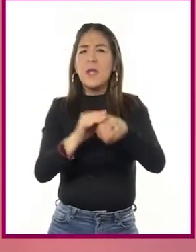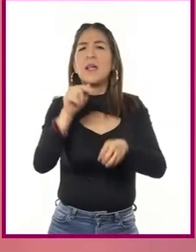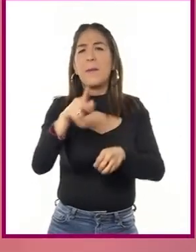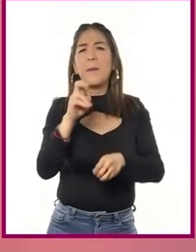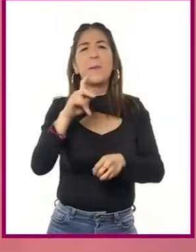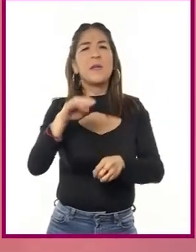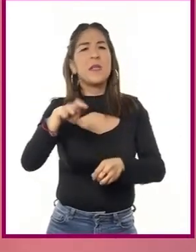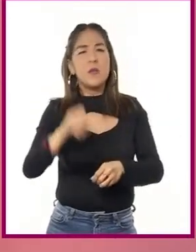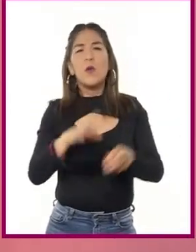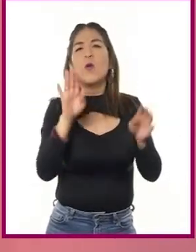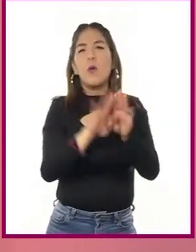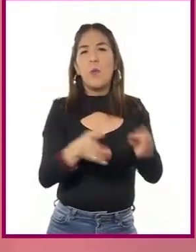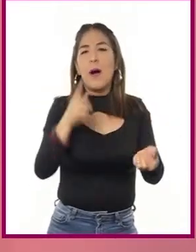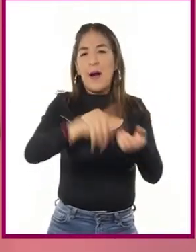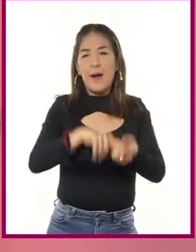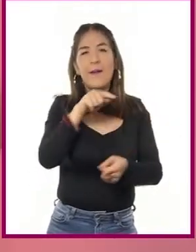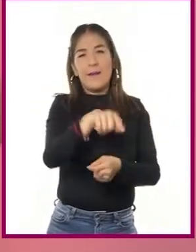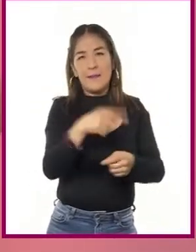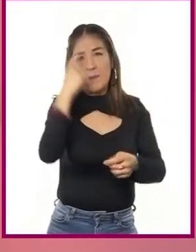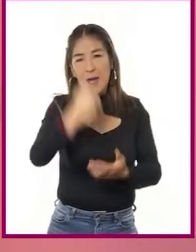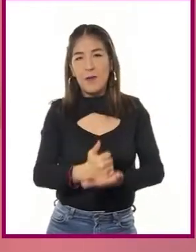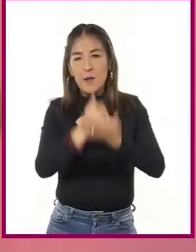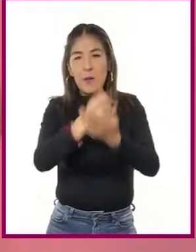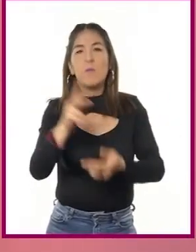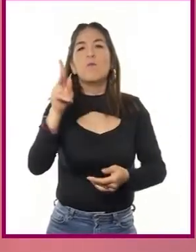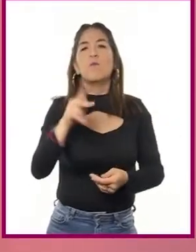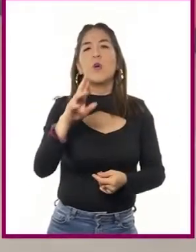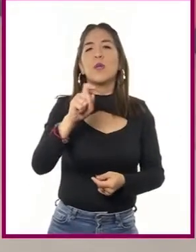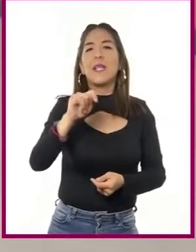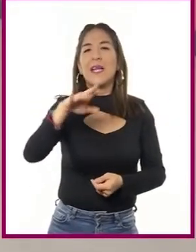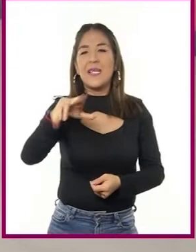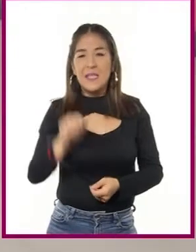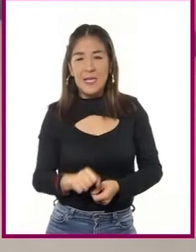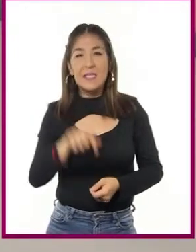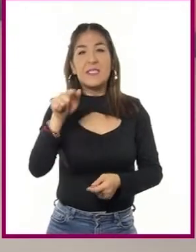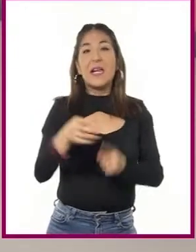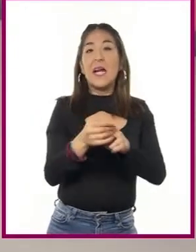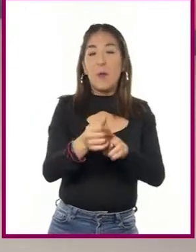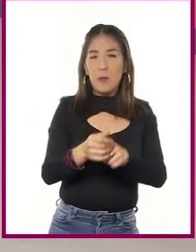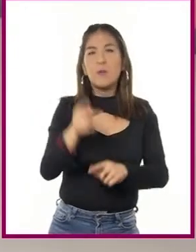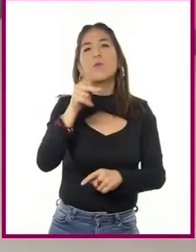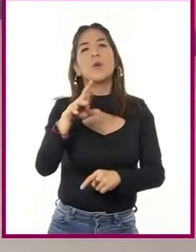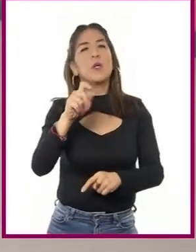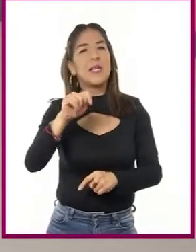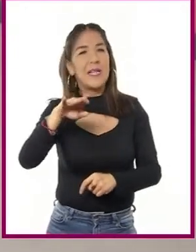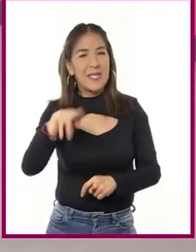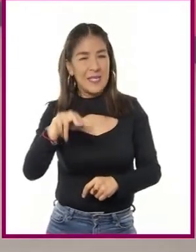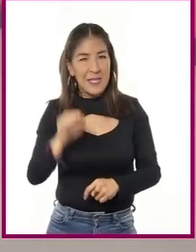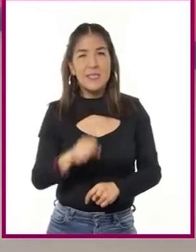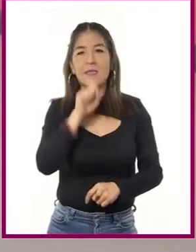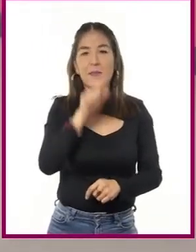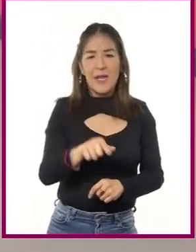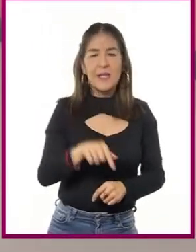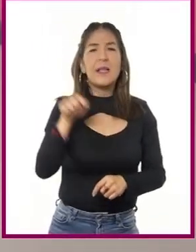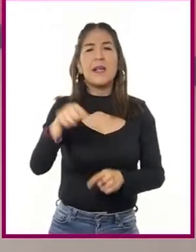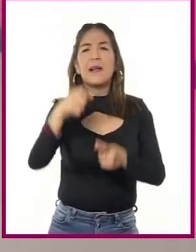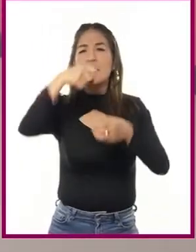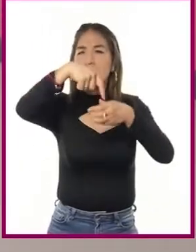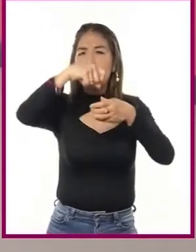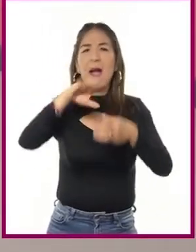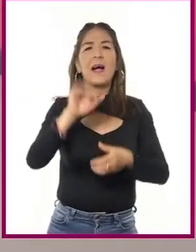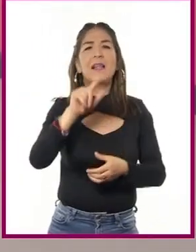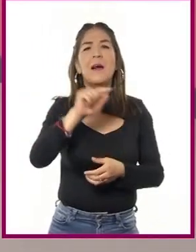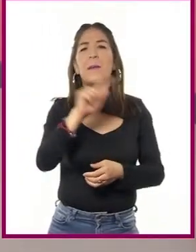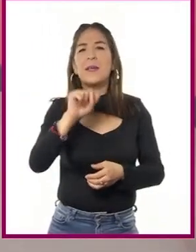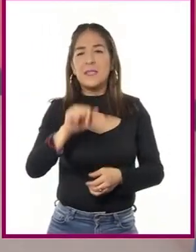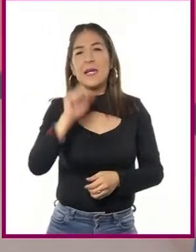minerales, el cacahuate ácido fólico y proteínas. En cuanto a tu segunda propuesta, la semilla de calabaza contiene